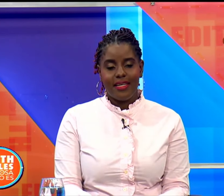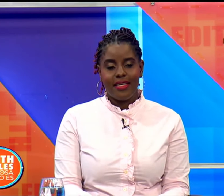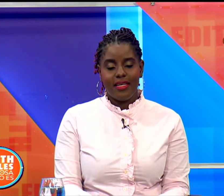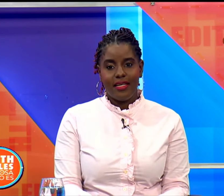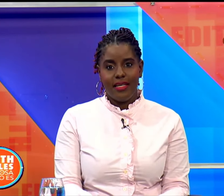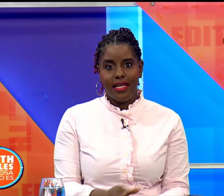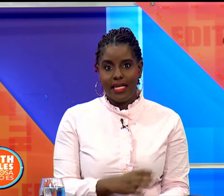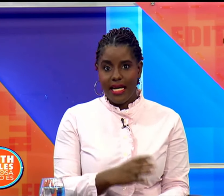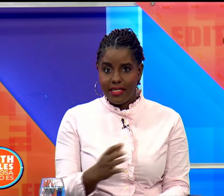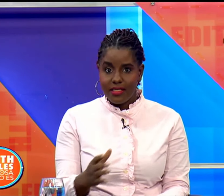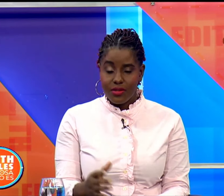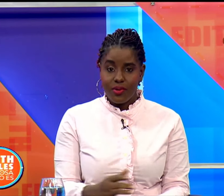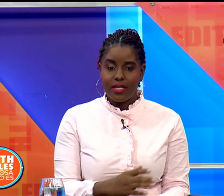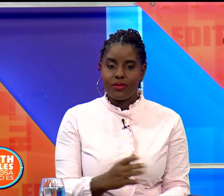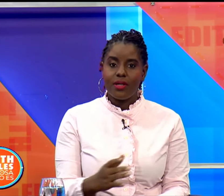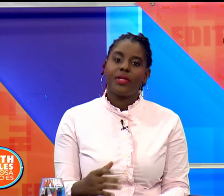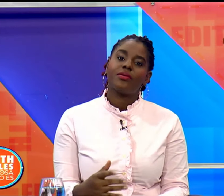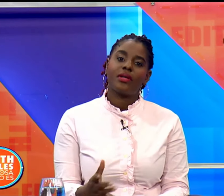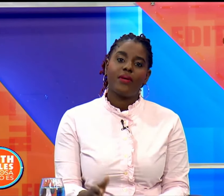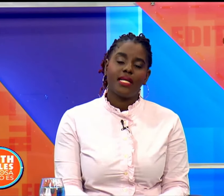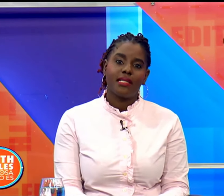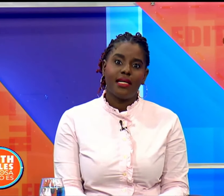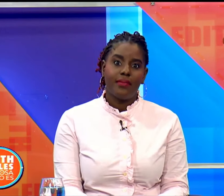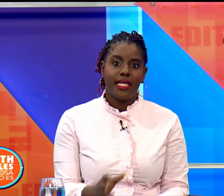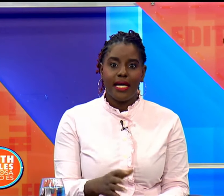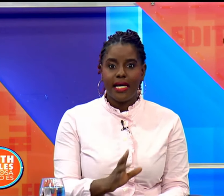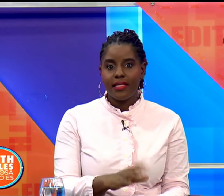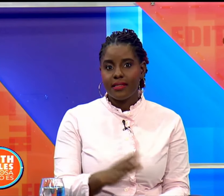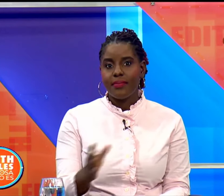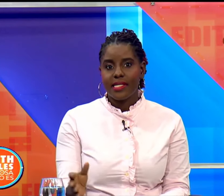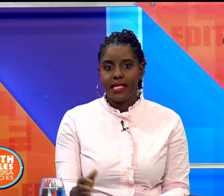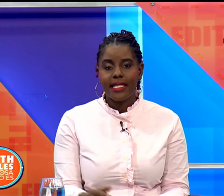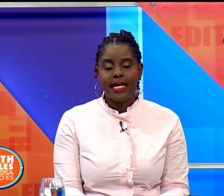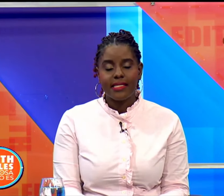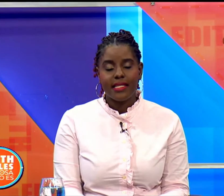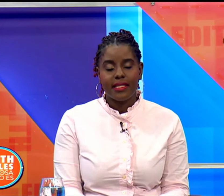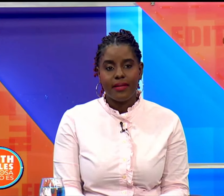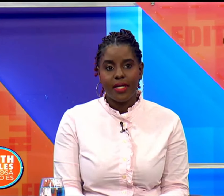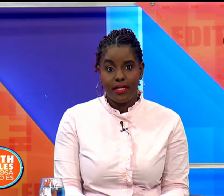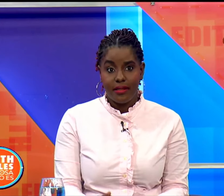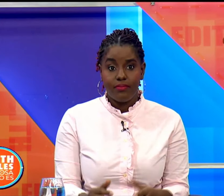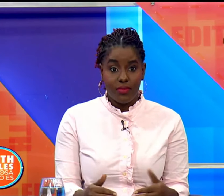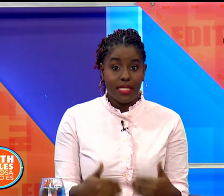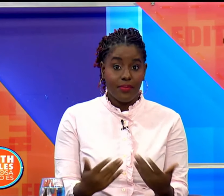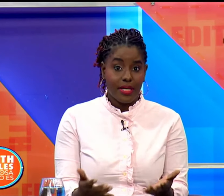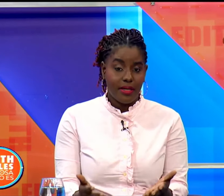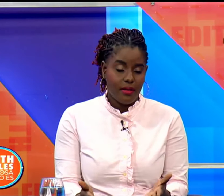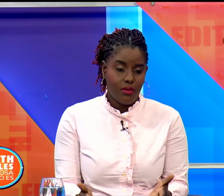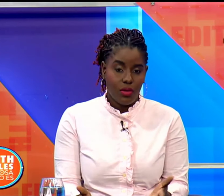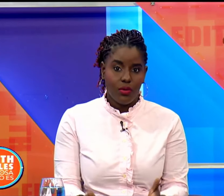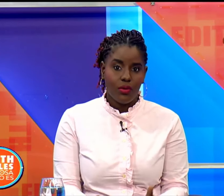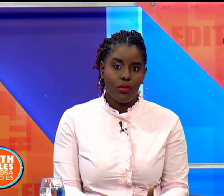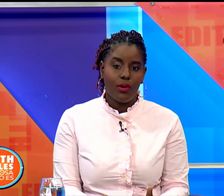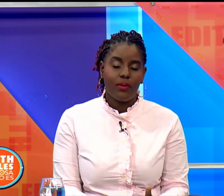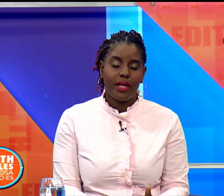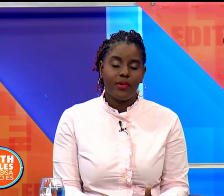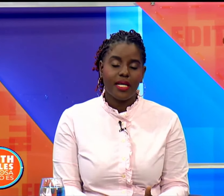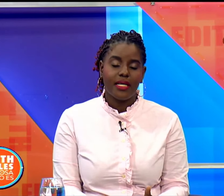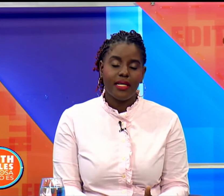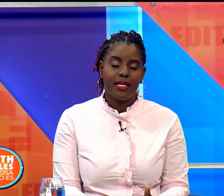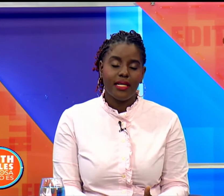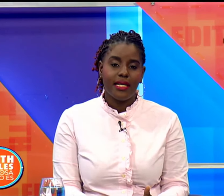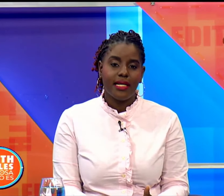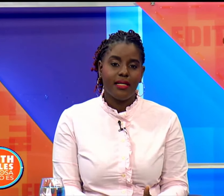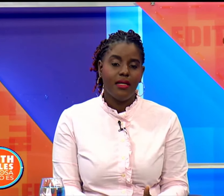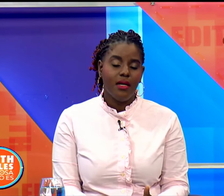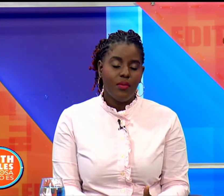de el análisis o el razonamiento que igual hacía en la mañana antes de presentar este tema, que siempre lo abordamos